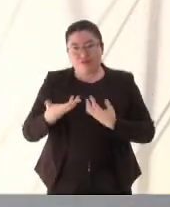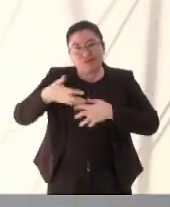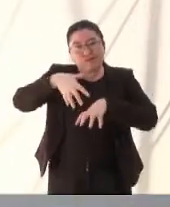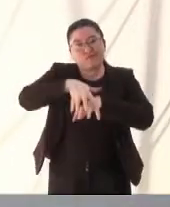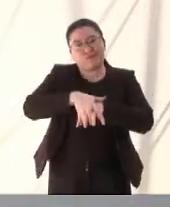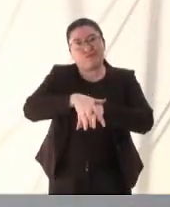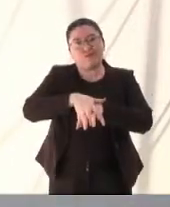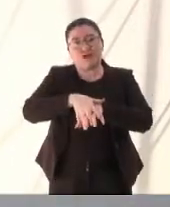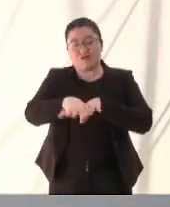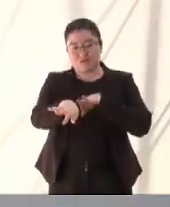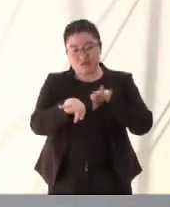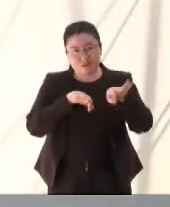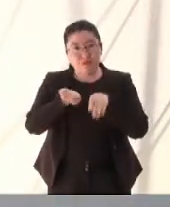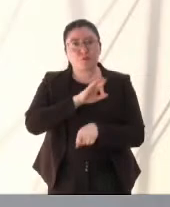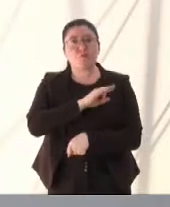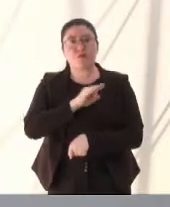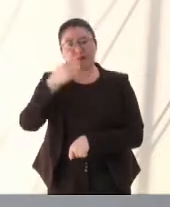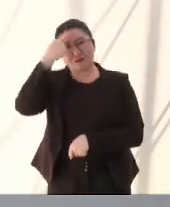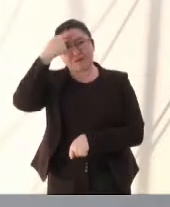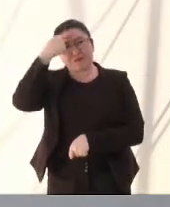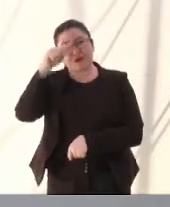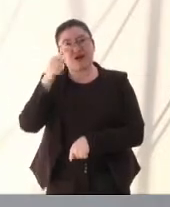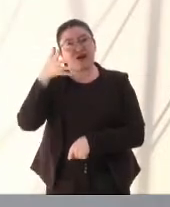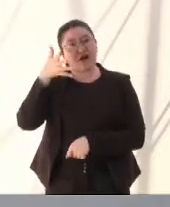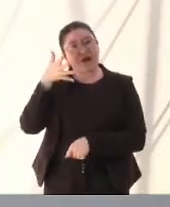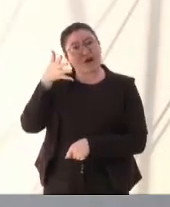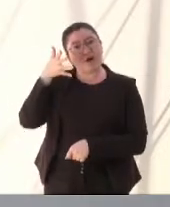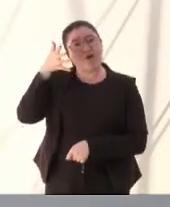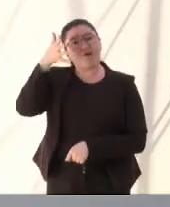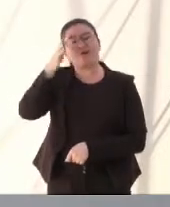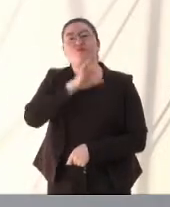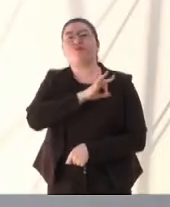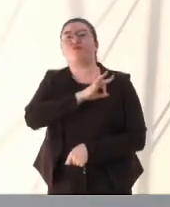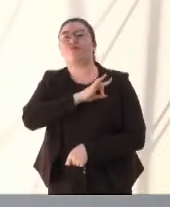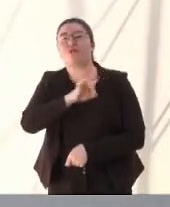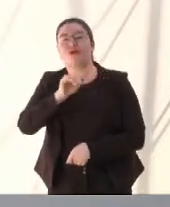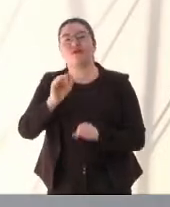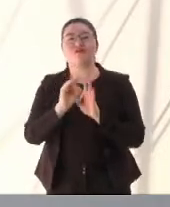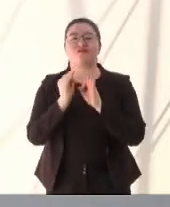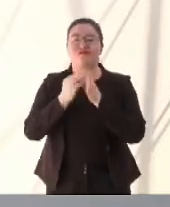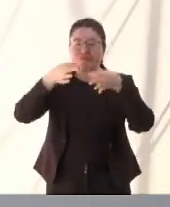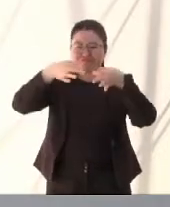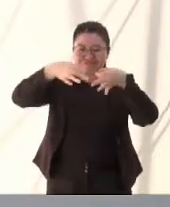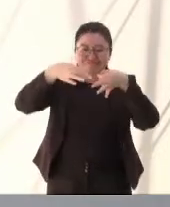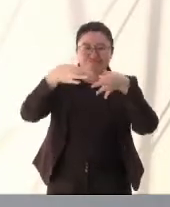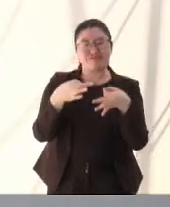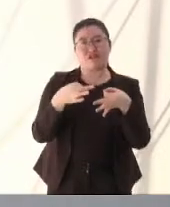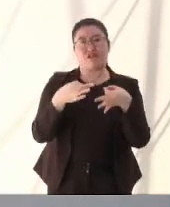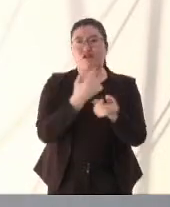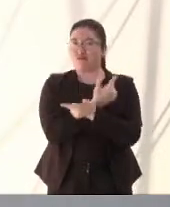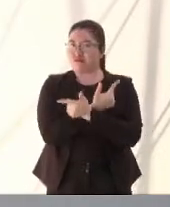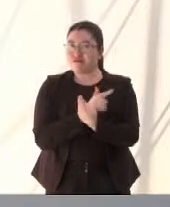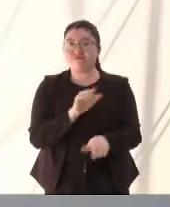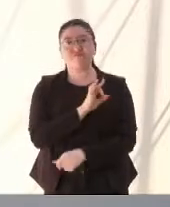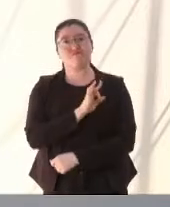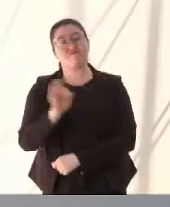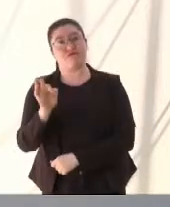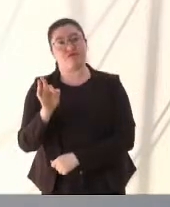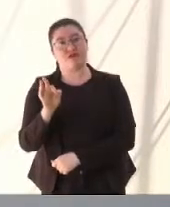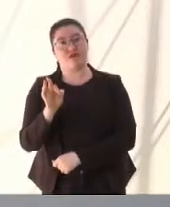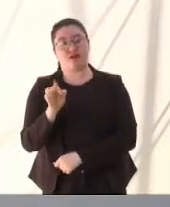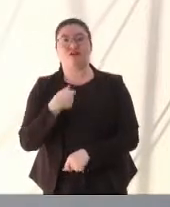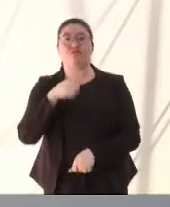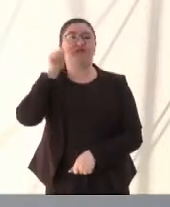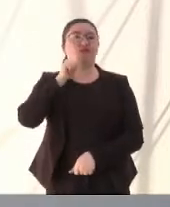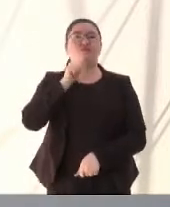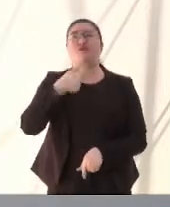vida productiva para que recuperen su autonomía, su libertad y no estén sujetas al yugo que